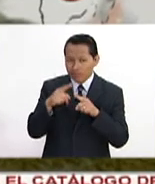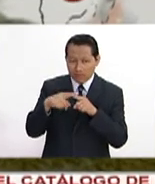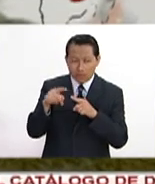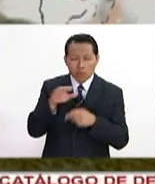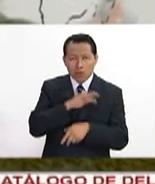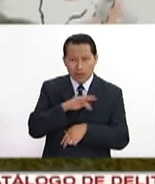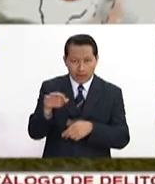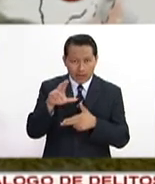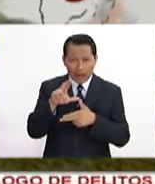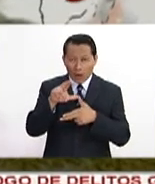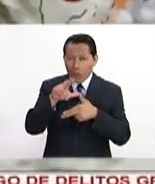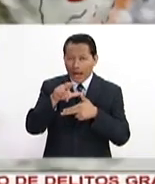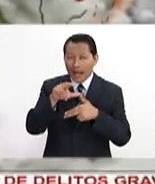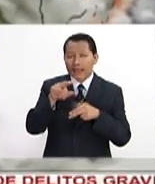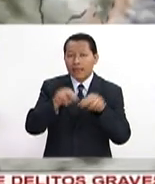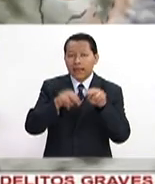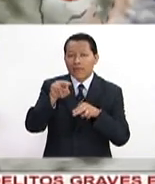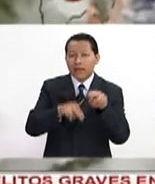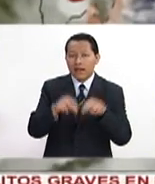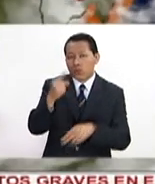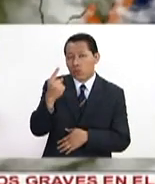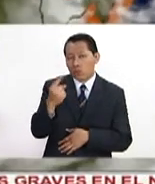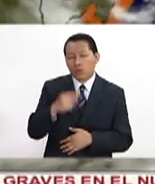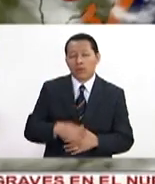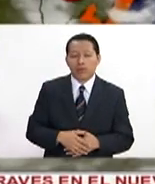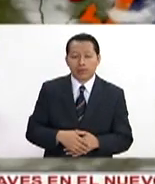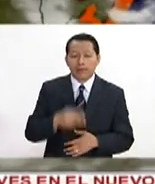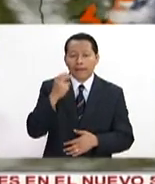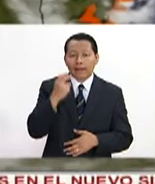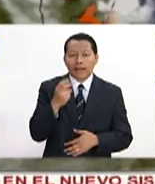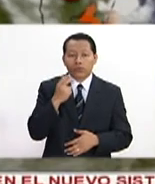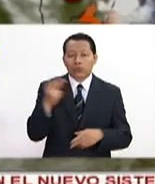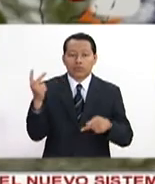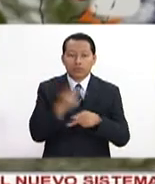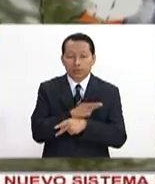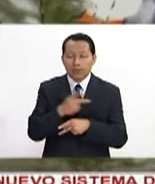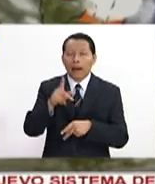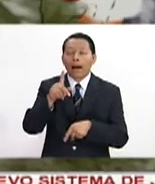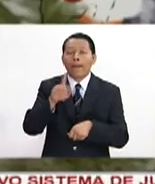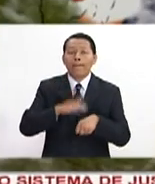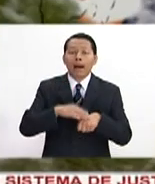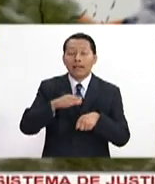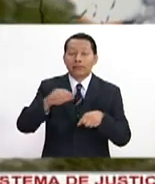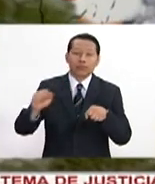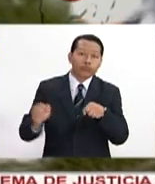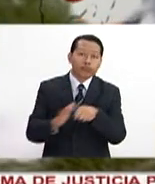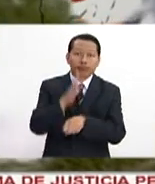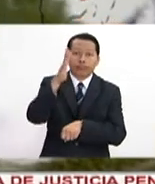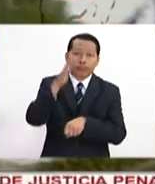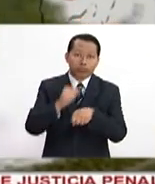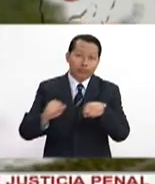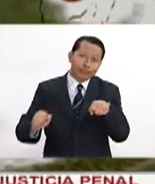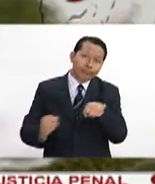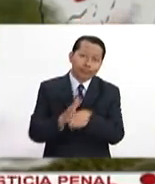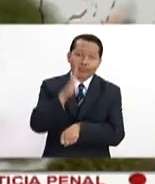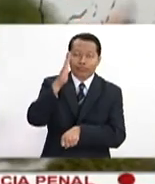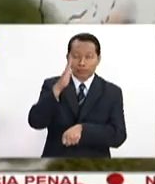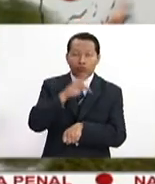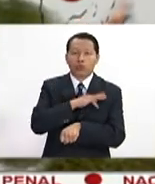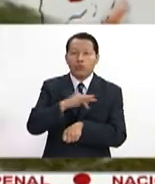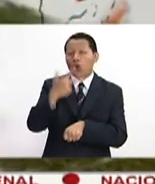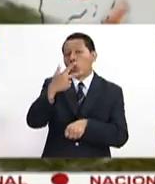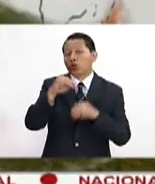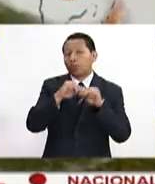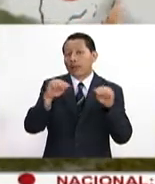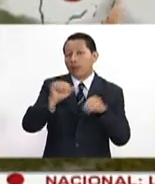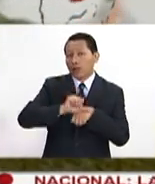un huracán categoría 1. Con ello, se provocará oleaje mayor a 8 metros de altura. Una vez reingresado